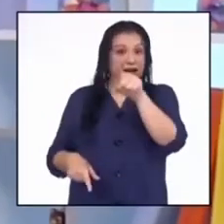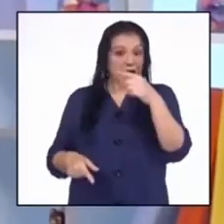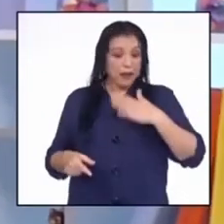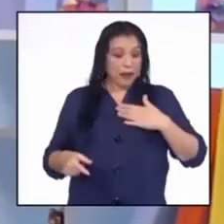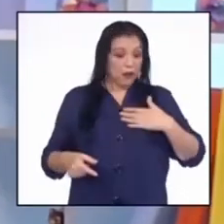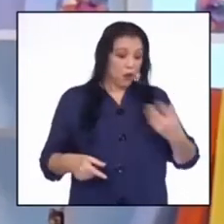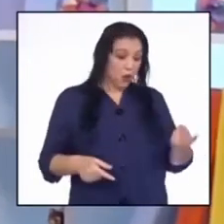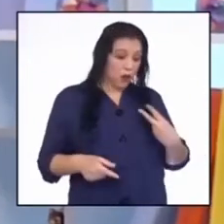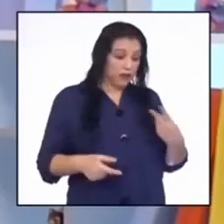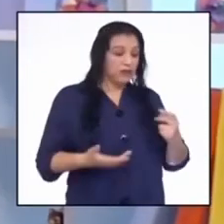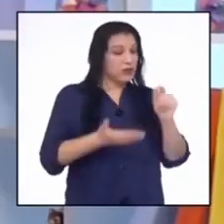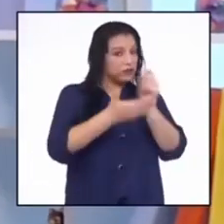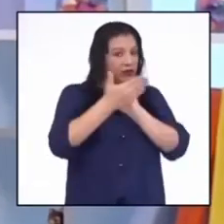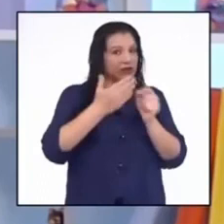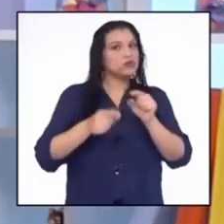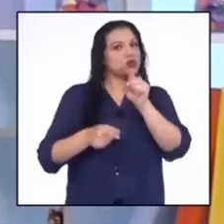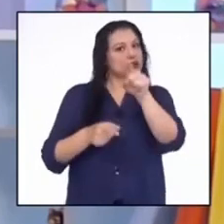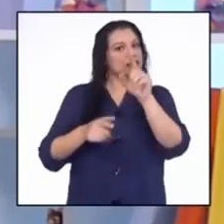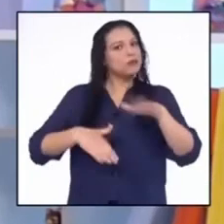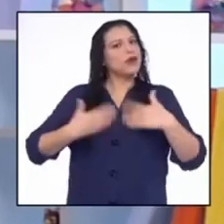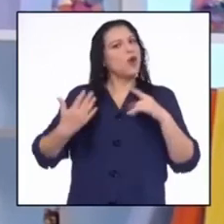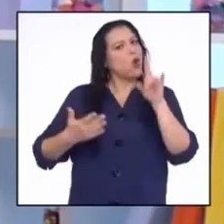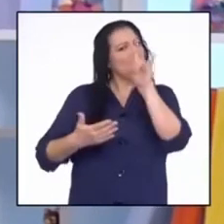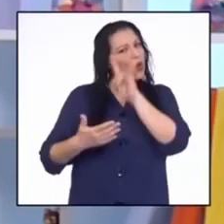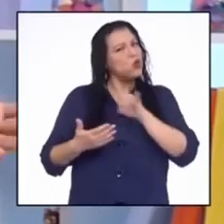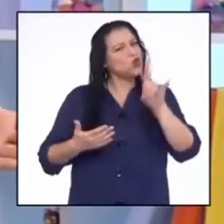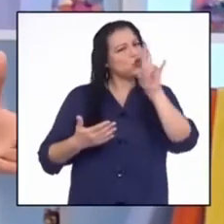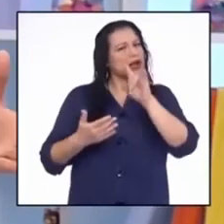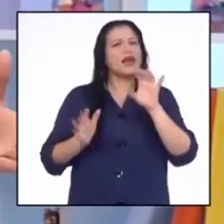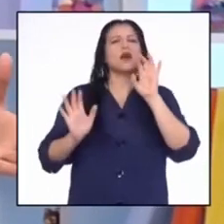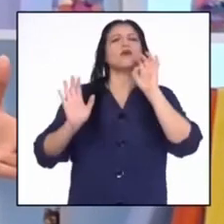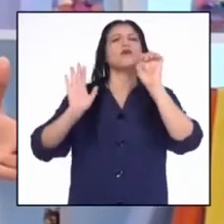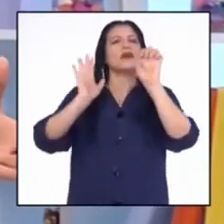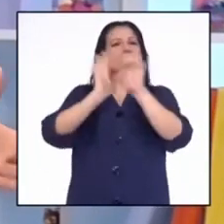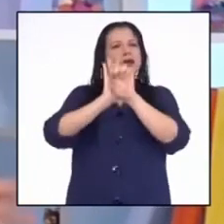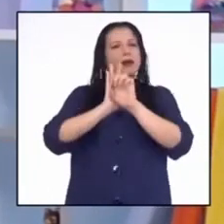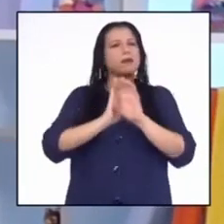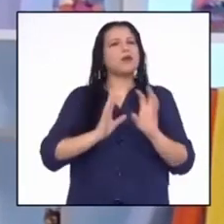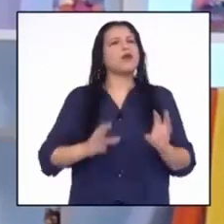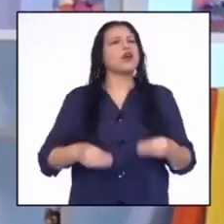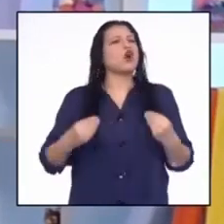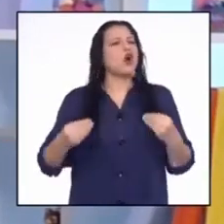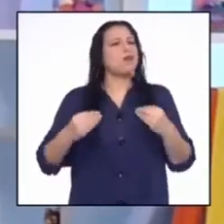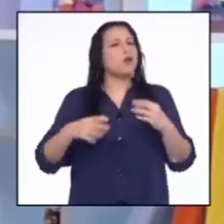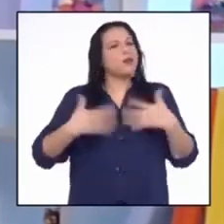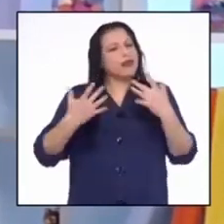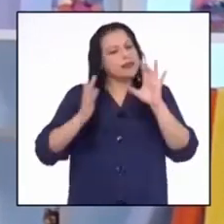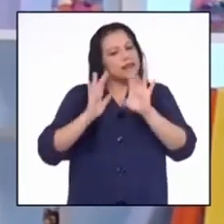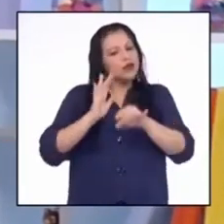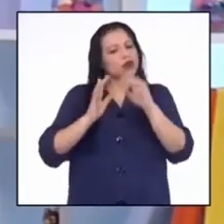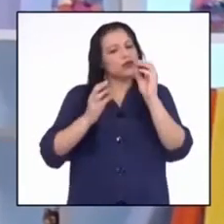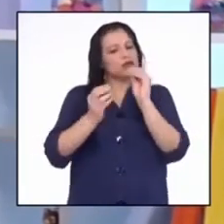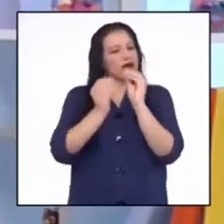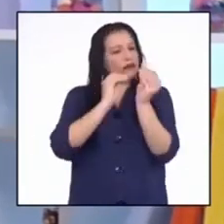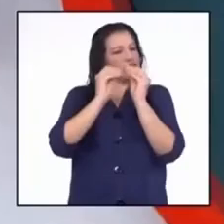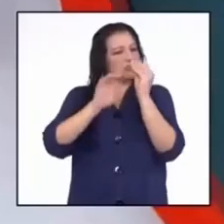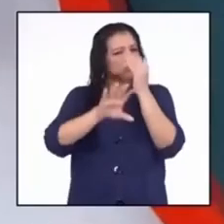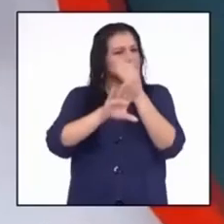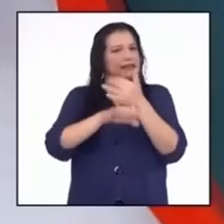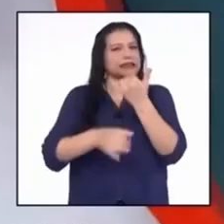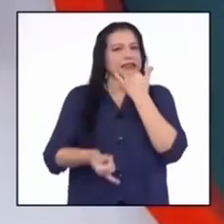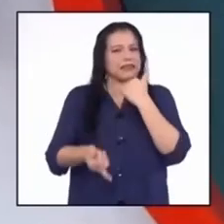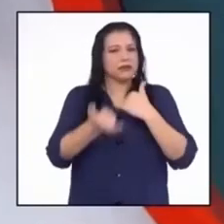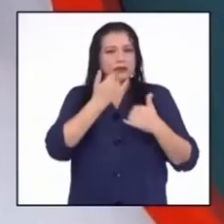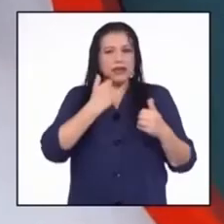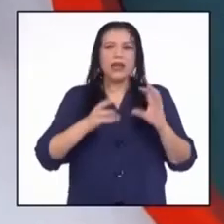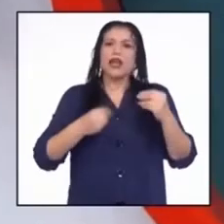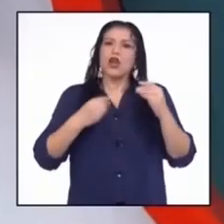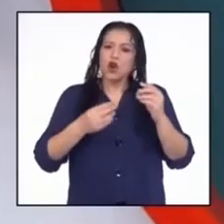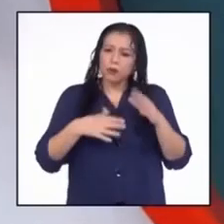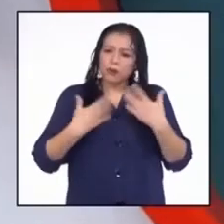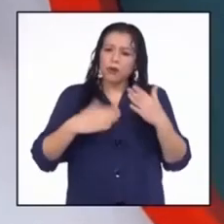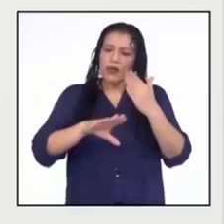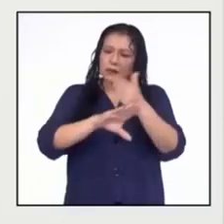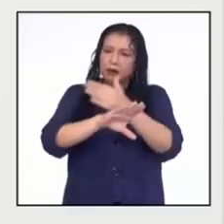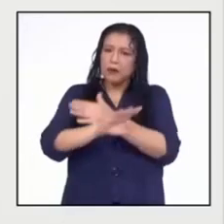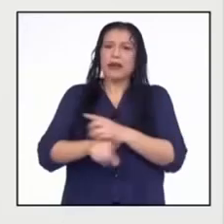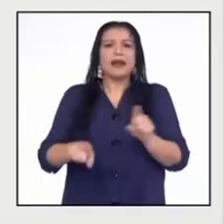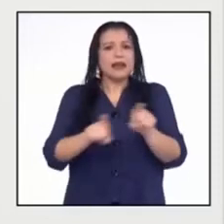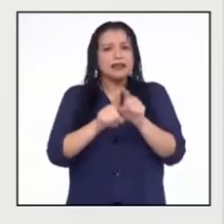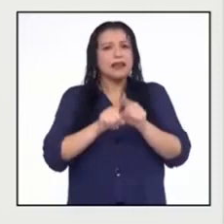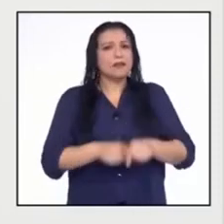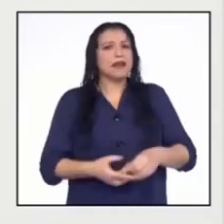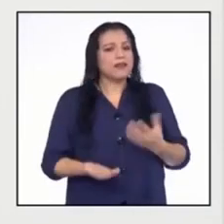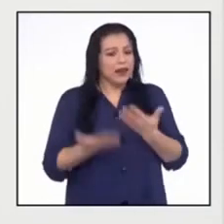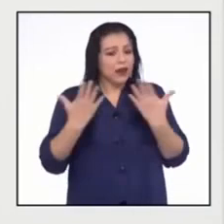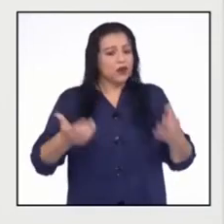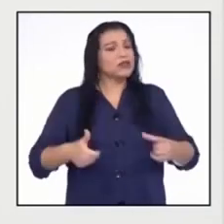hayan servido a nuestros amigos en sus casas como un ejemplo de los errores que se pueden mejorar. Y de los aciertos también.